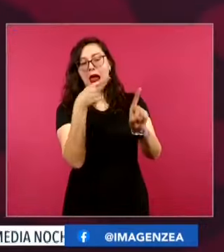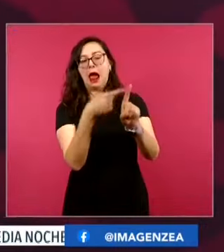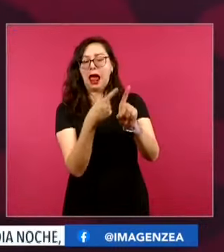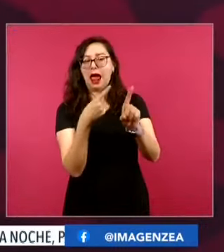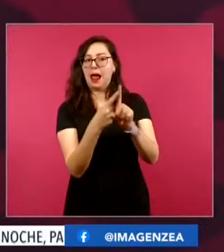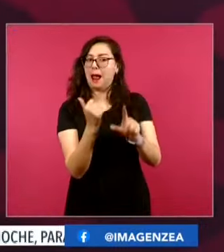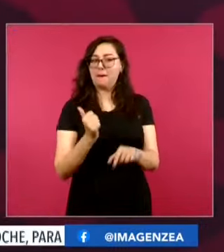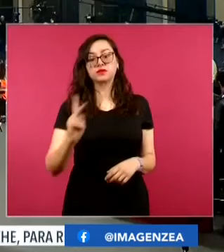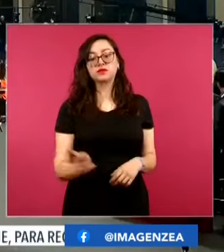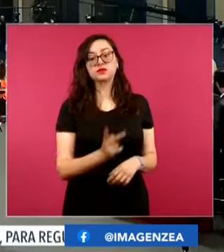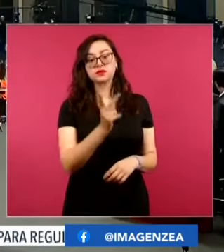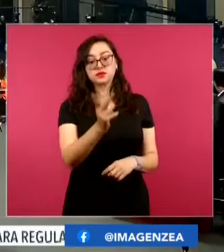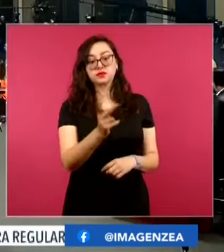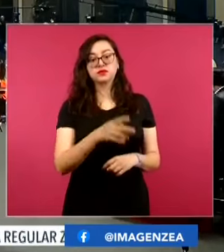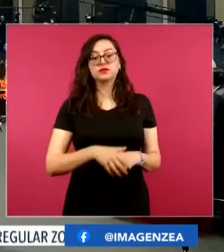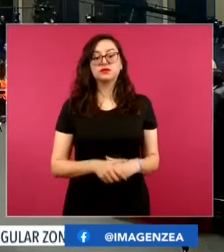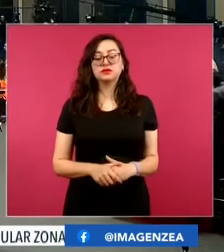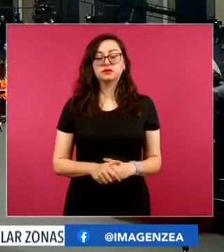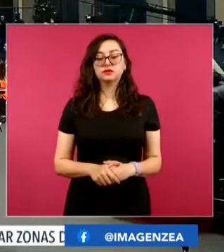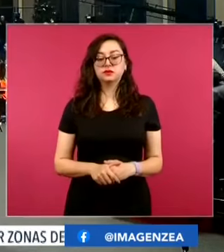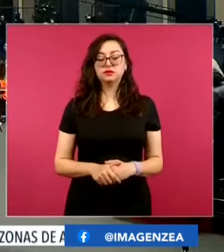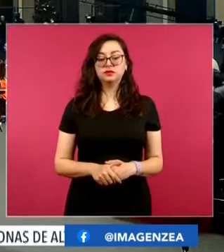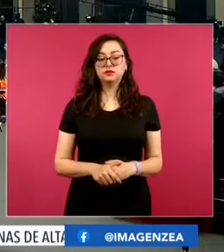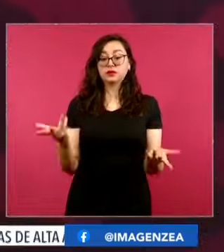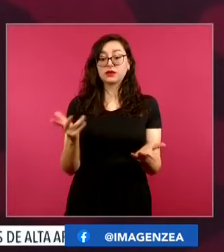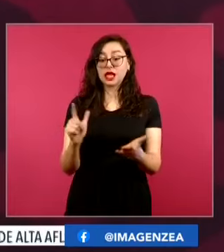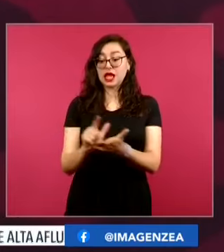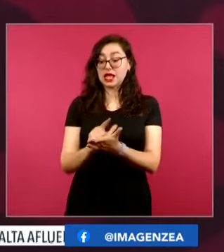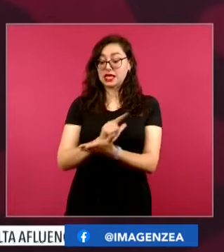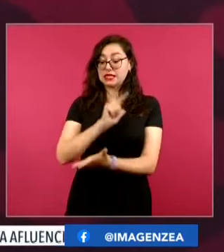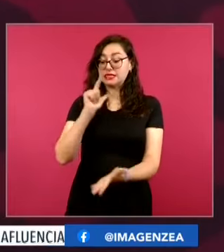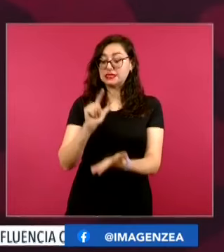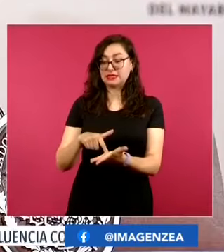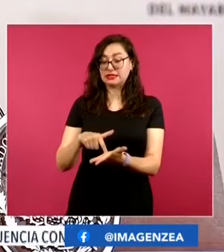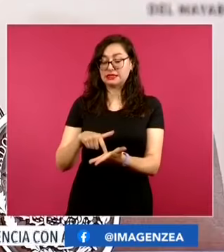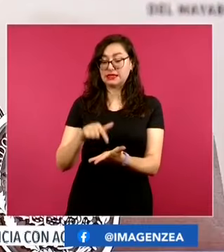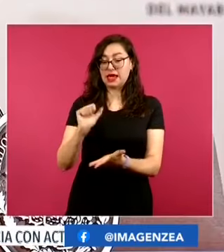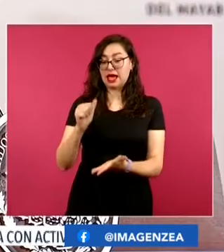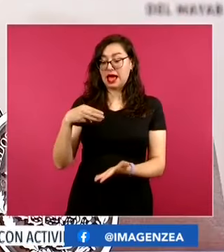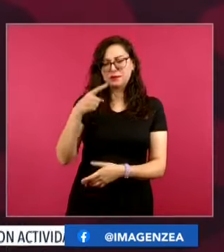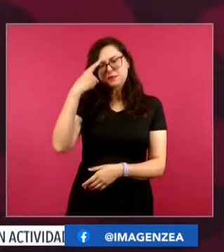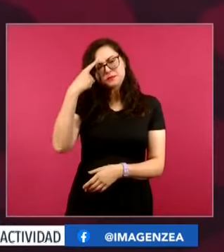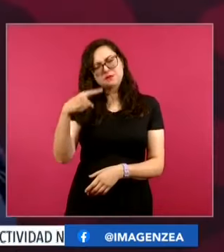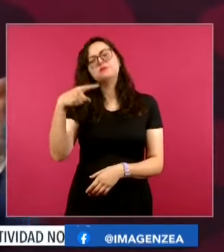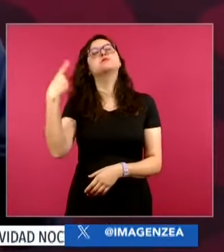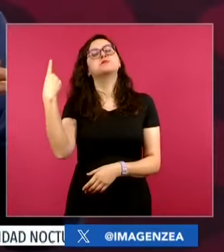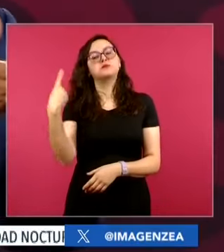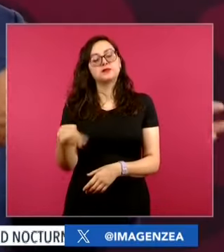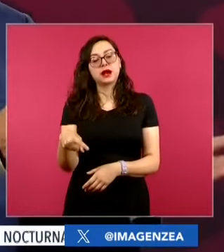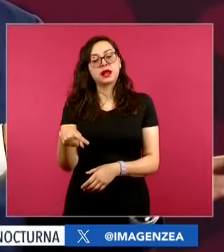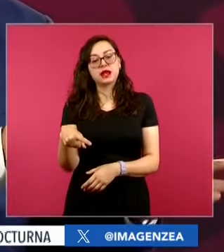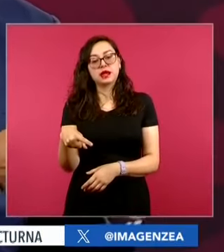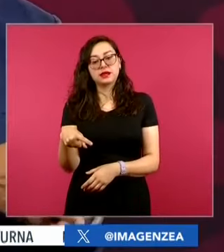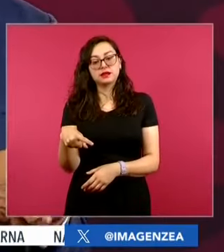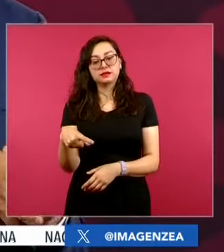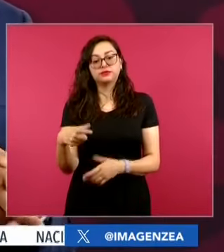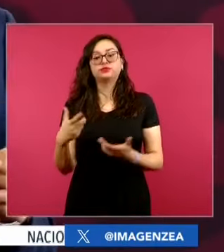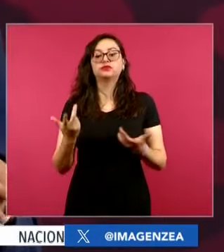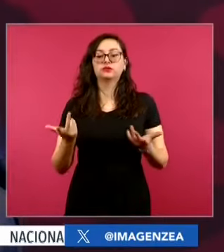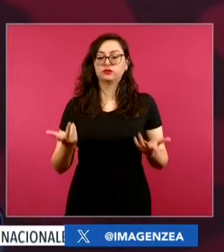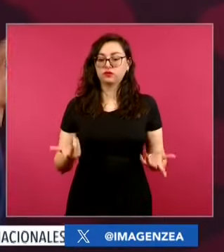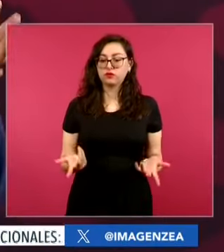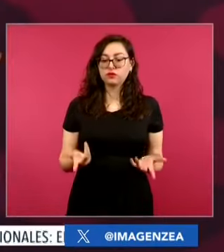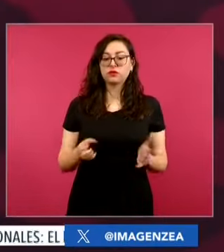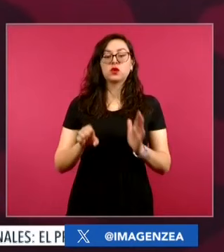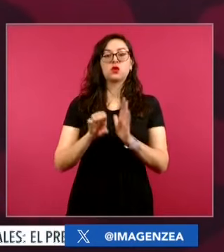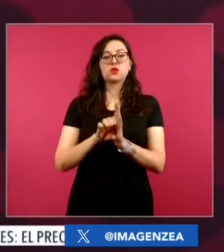Con esta ley se pueda garantizar el que personas que tengan información